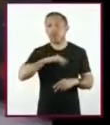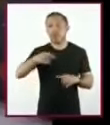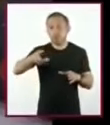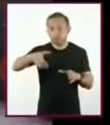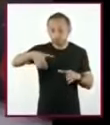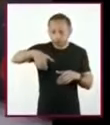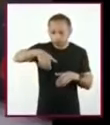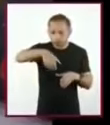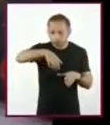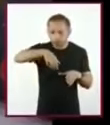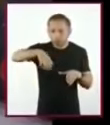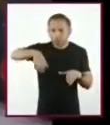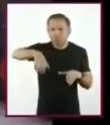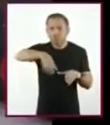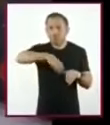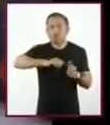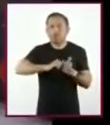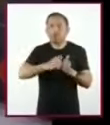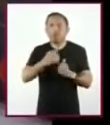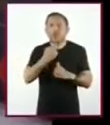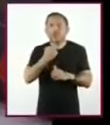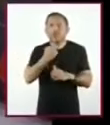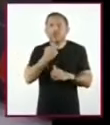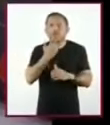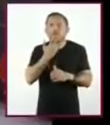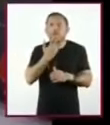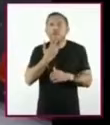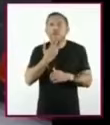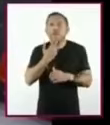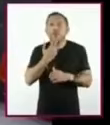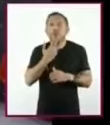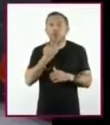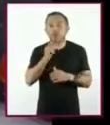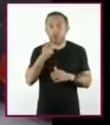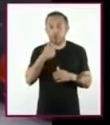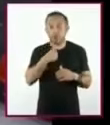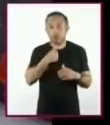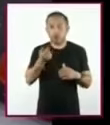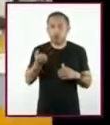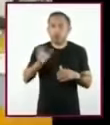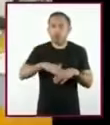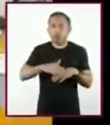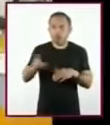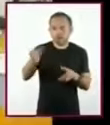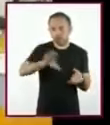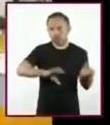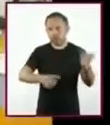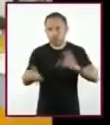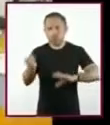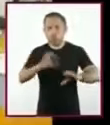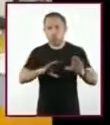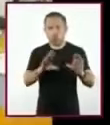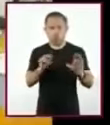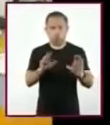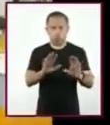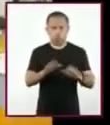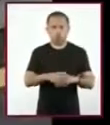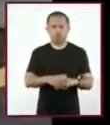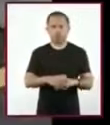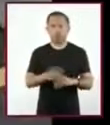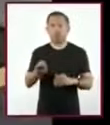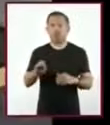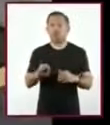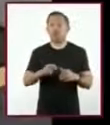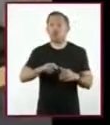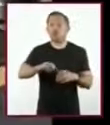tono dulcecito. Como ves, no estoy así sobrecalentando mi platillo, ¿eh? Mezclamos, subimos un